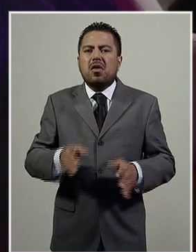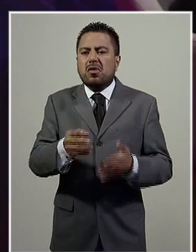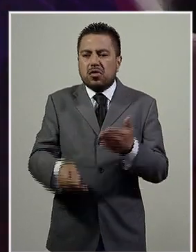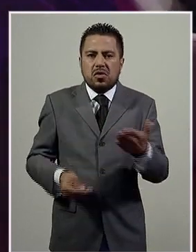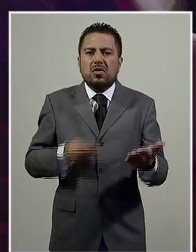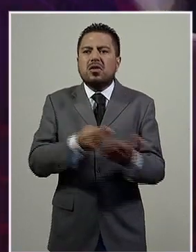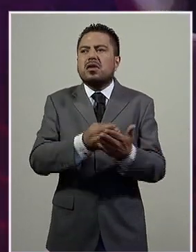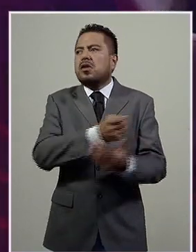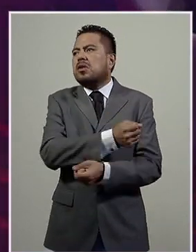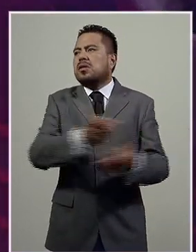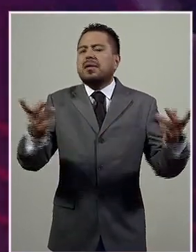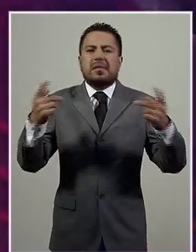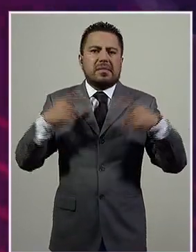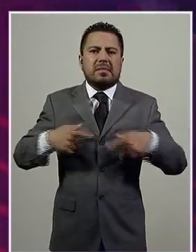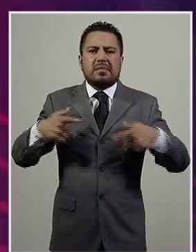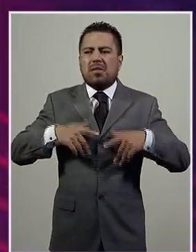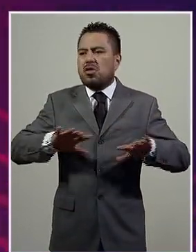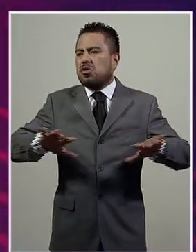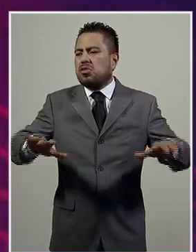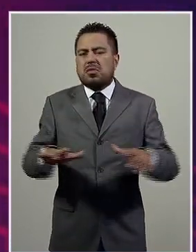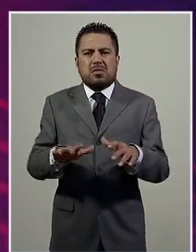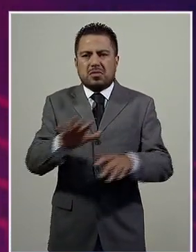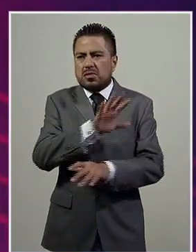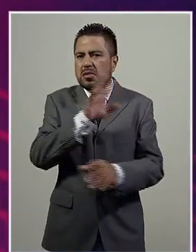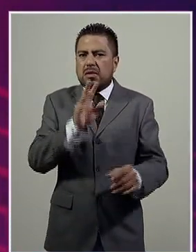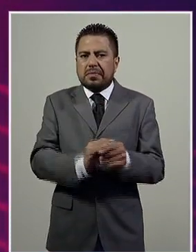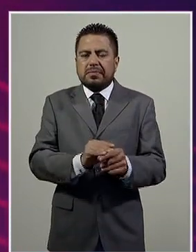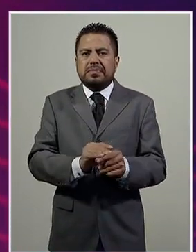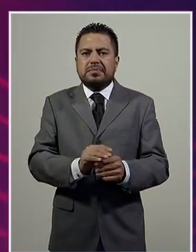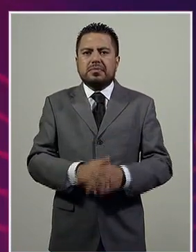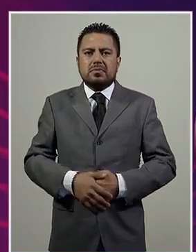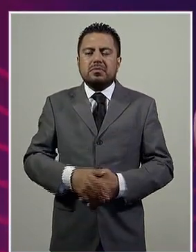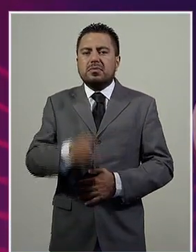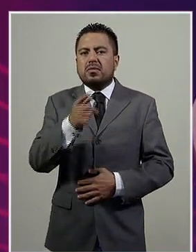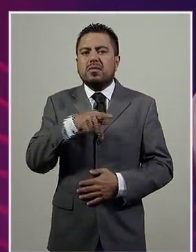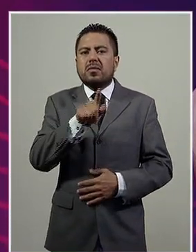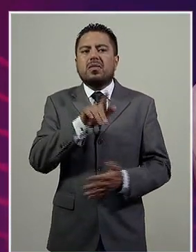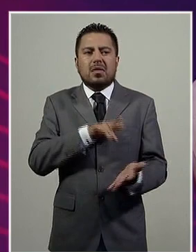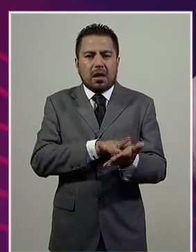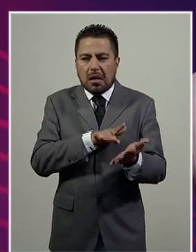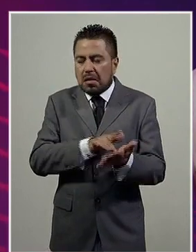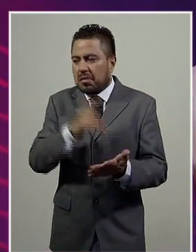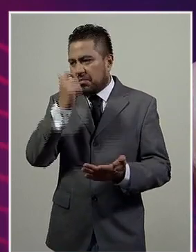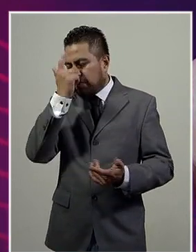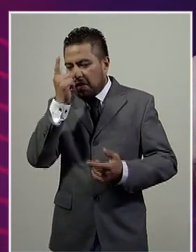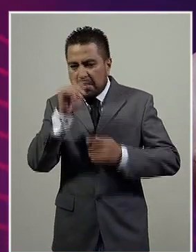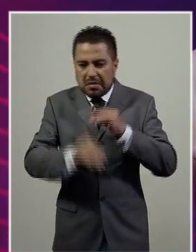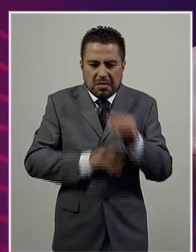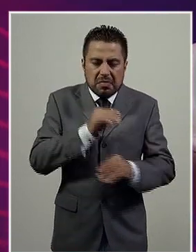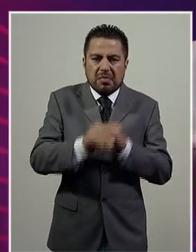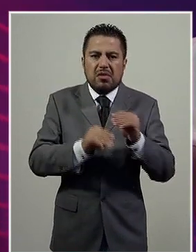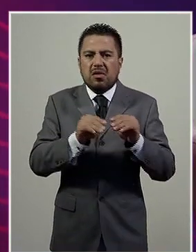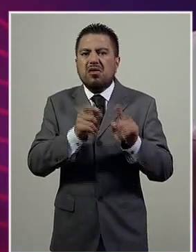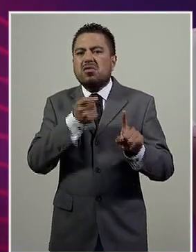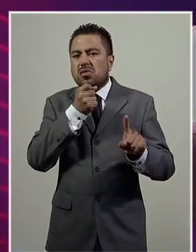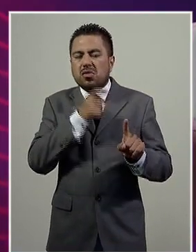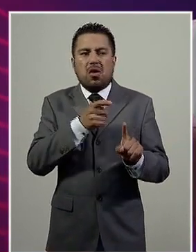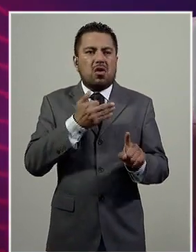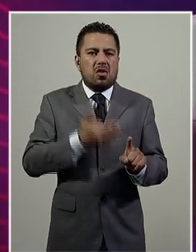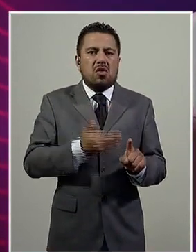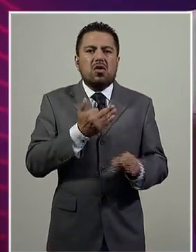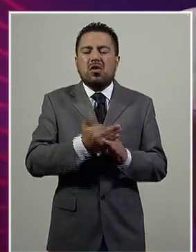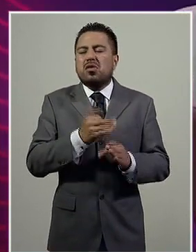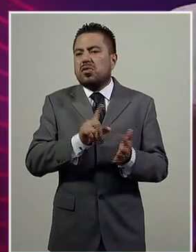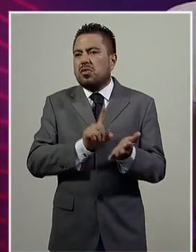ofrecerle algo a todo el resto de la población, ¿no? Entonces, si estoy yo diseñando, justo hoy en Twitter